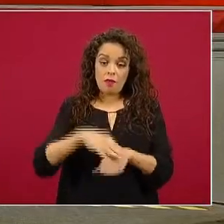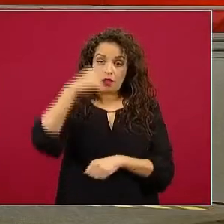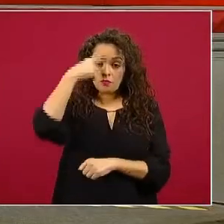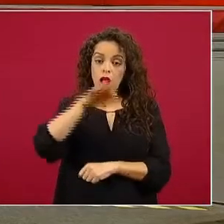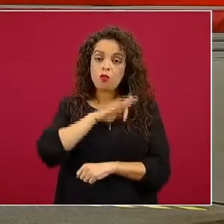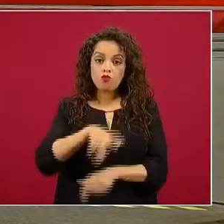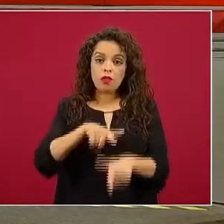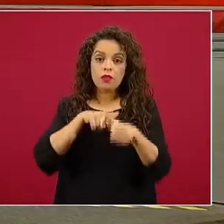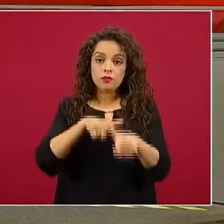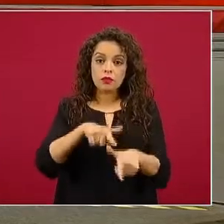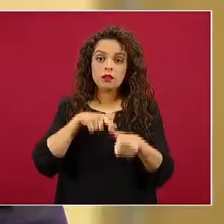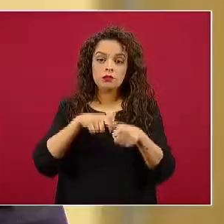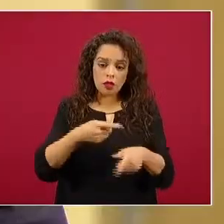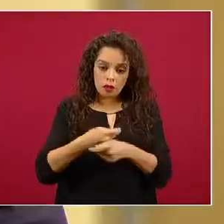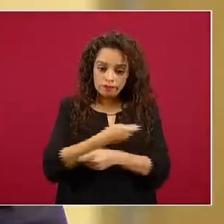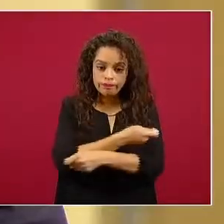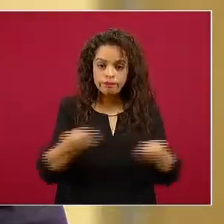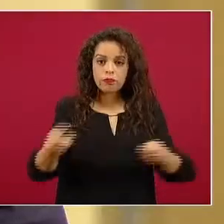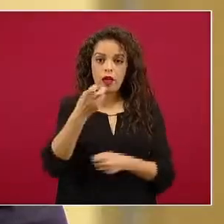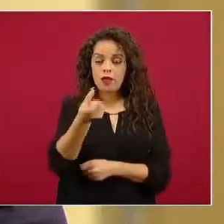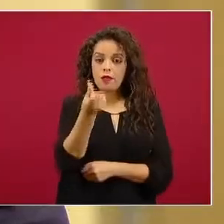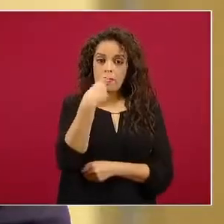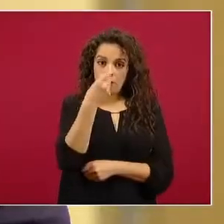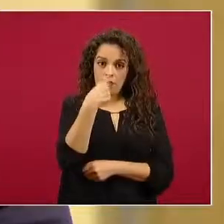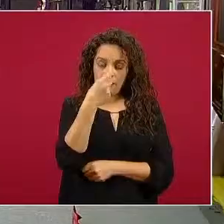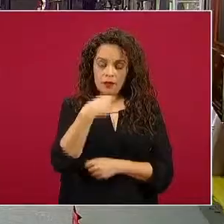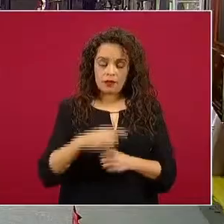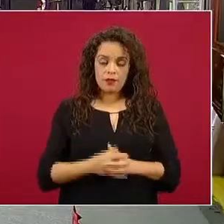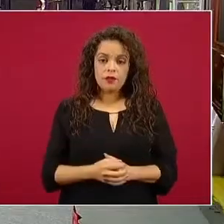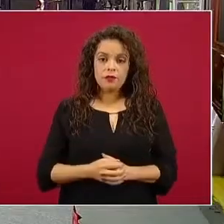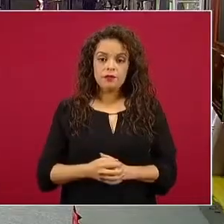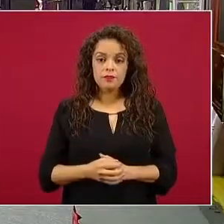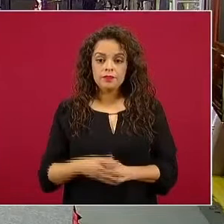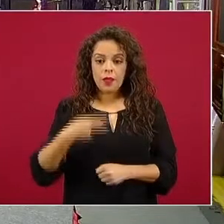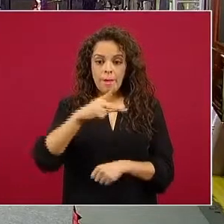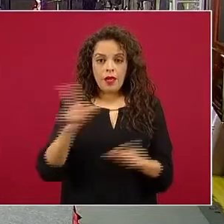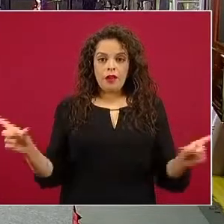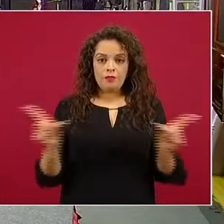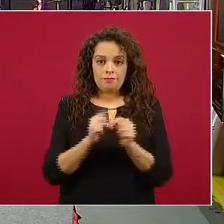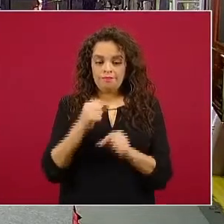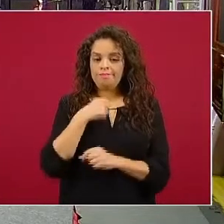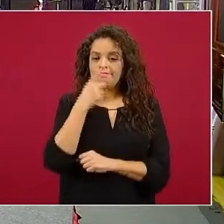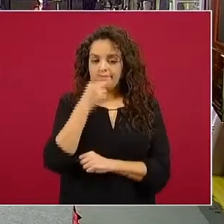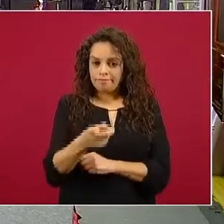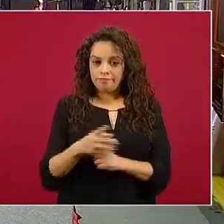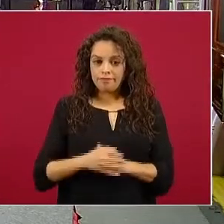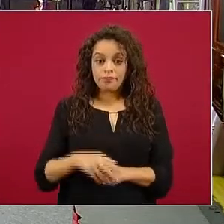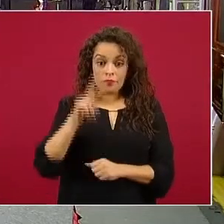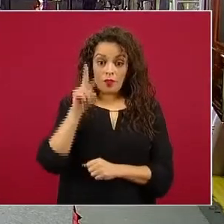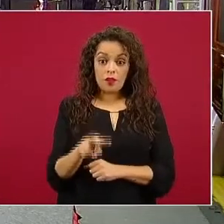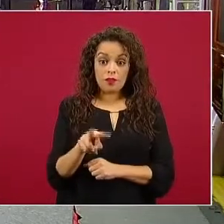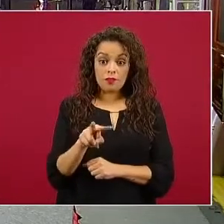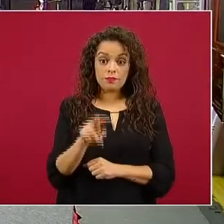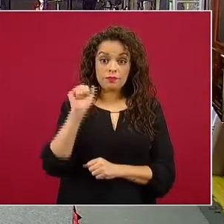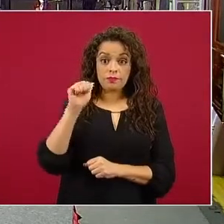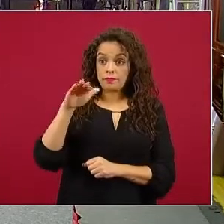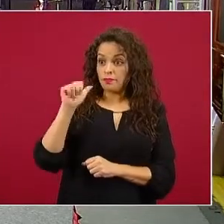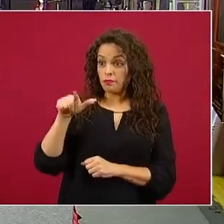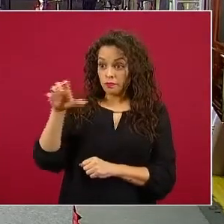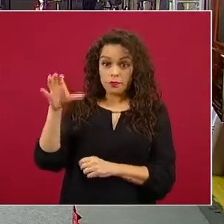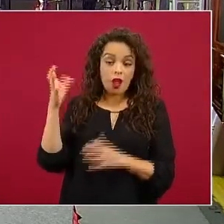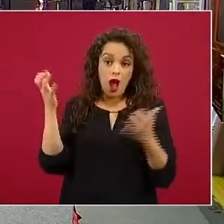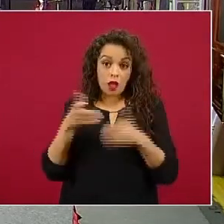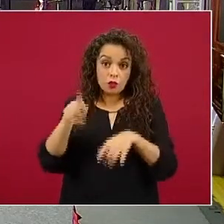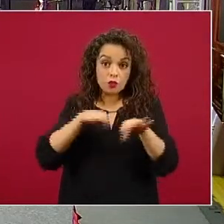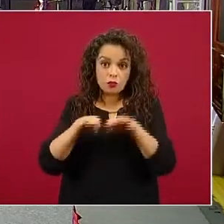continuidad de suplir estos medicamentos. Pero termino diciendo esta parte, admiro el trabajo que hace AMAM, por supuesto que en